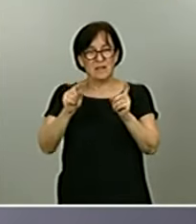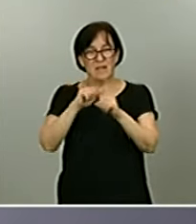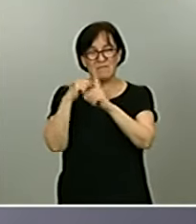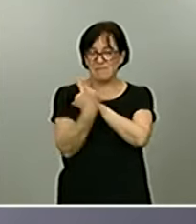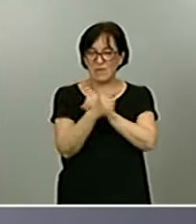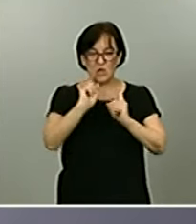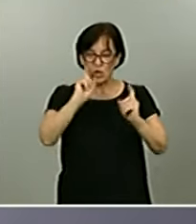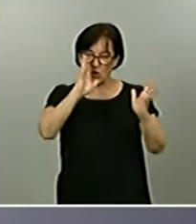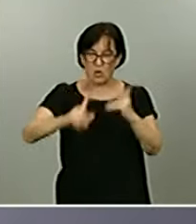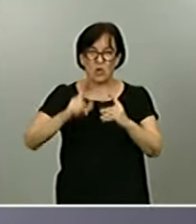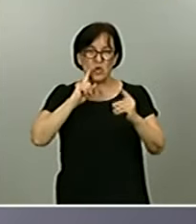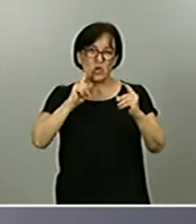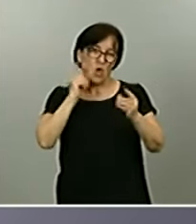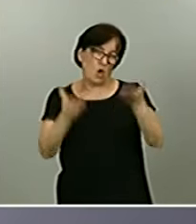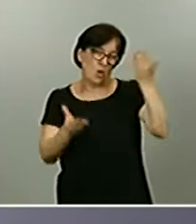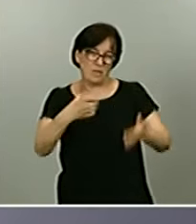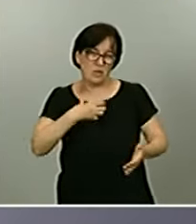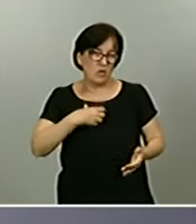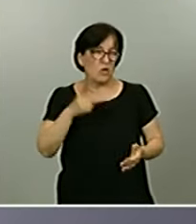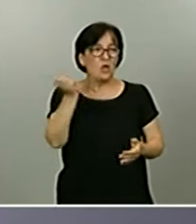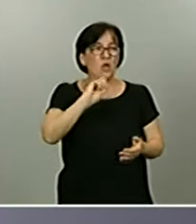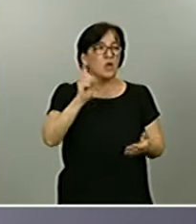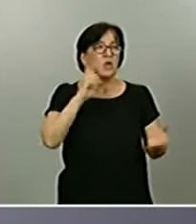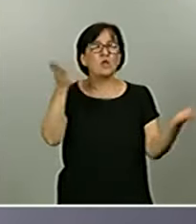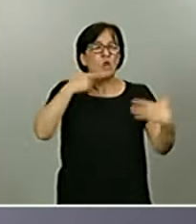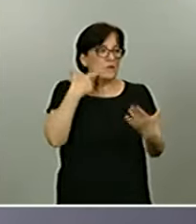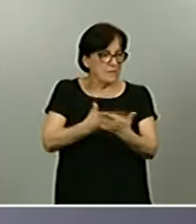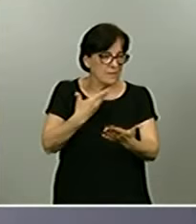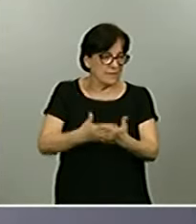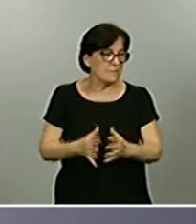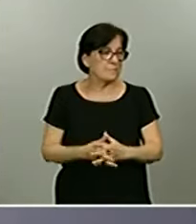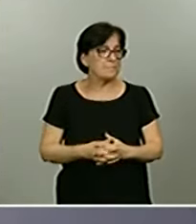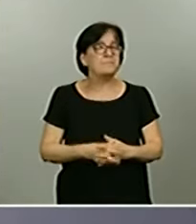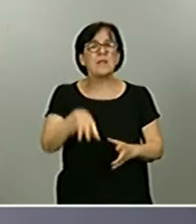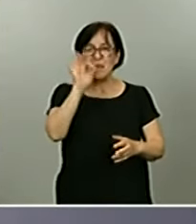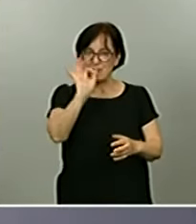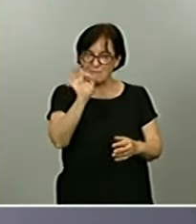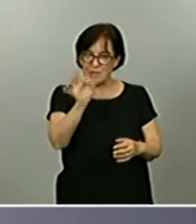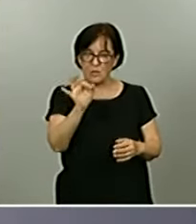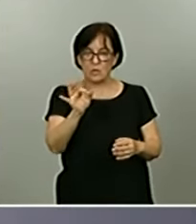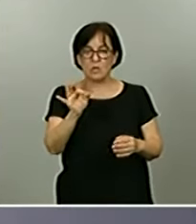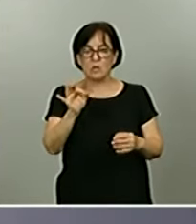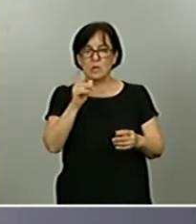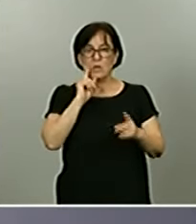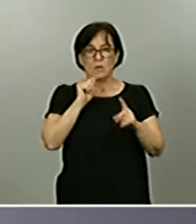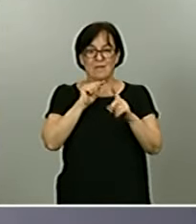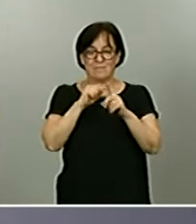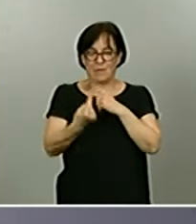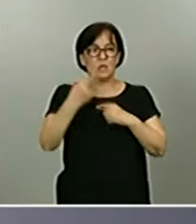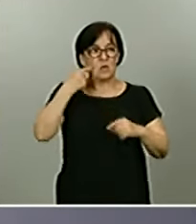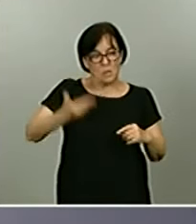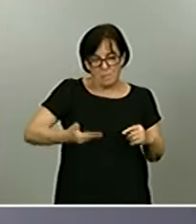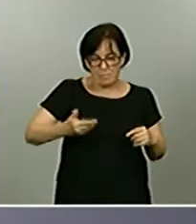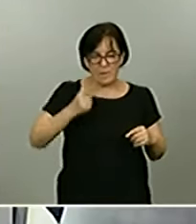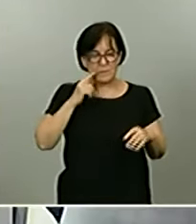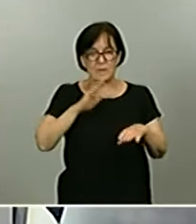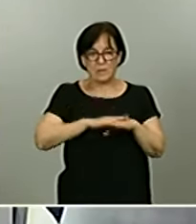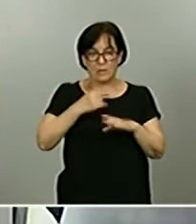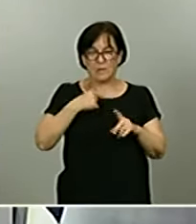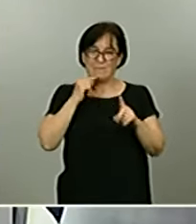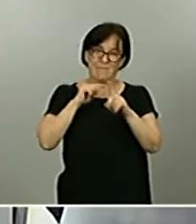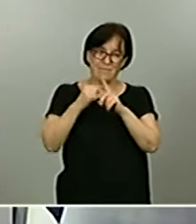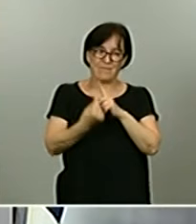comparables. No tenemos certeza. Sí que es cierto que este denominador es importante, este indicador